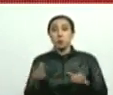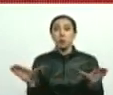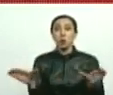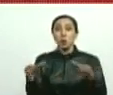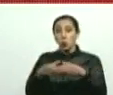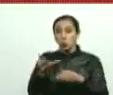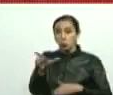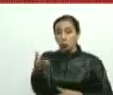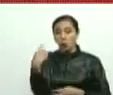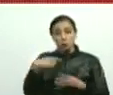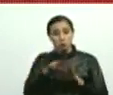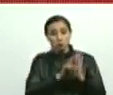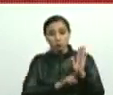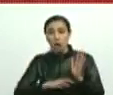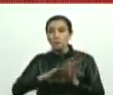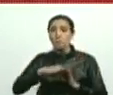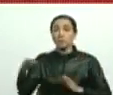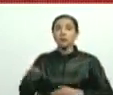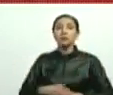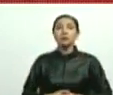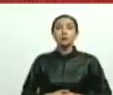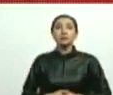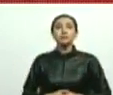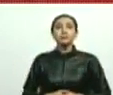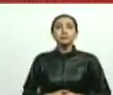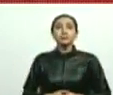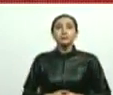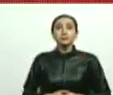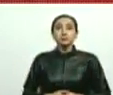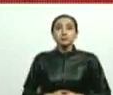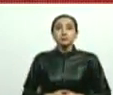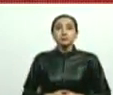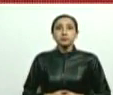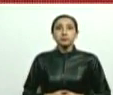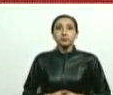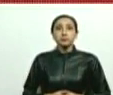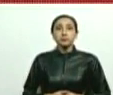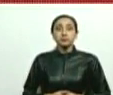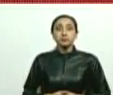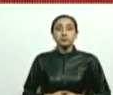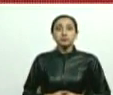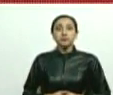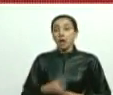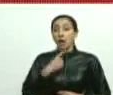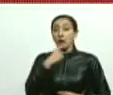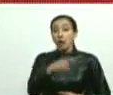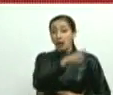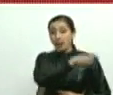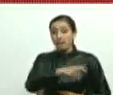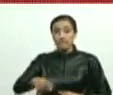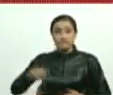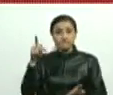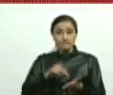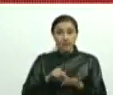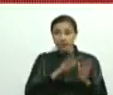los principios de la Revolución Bolivariana. Esto es para los que participan en las